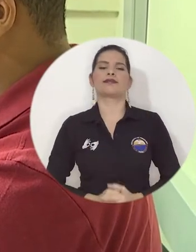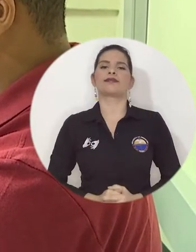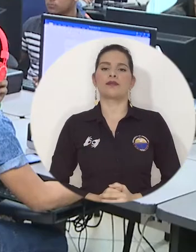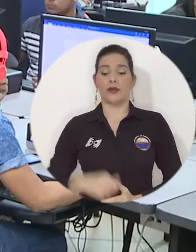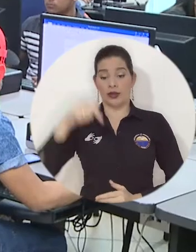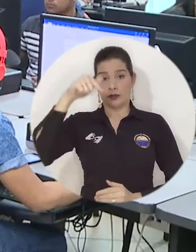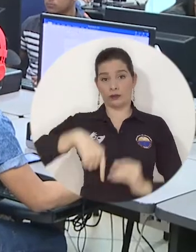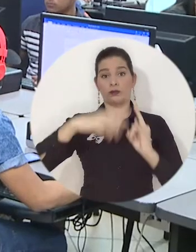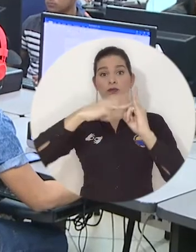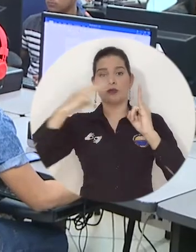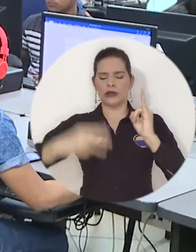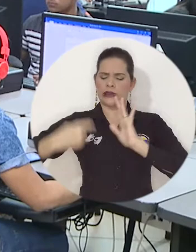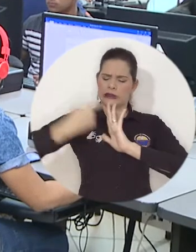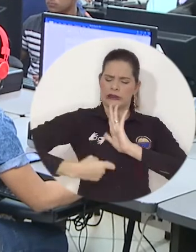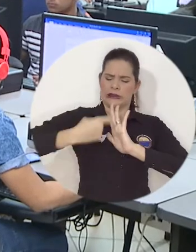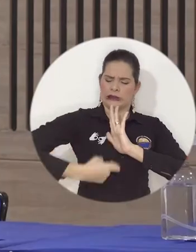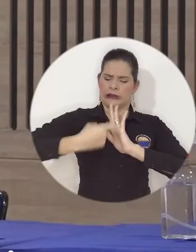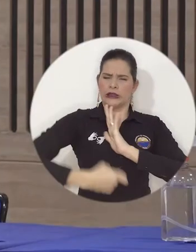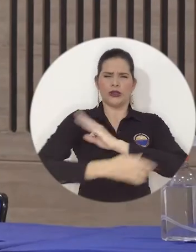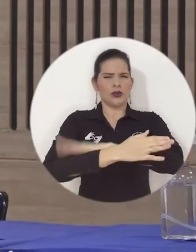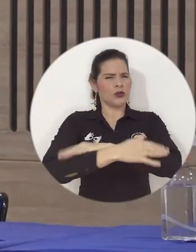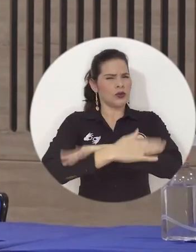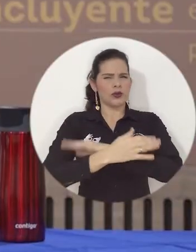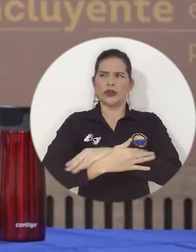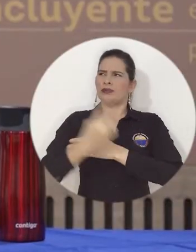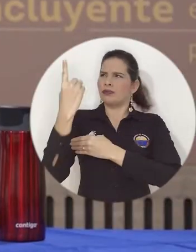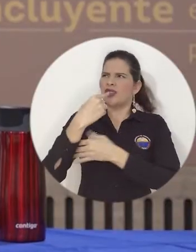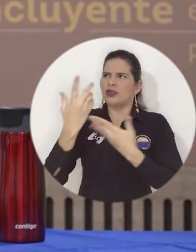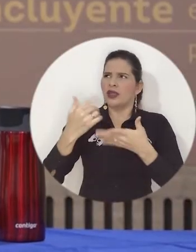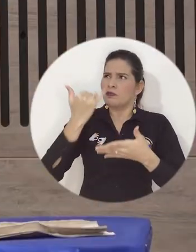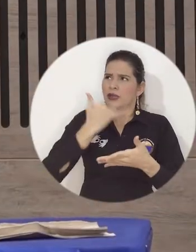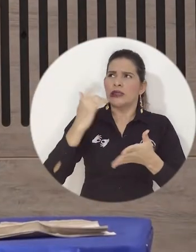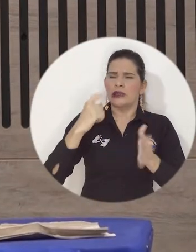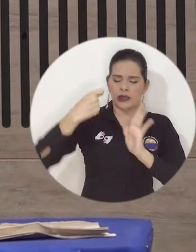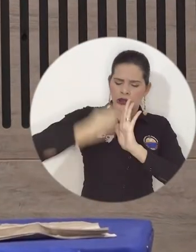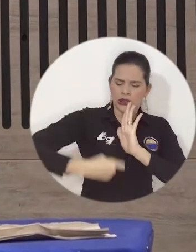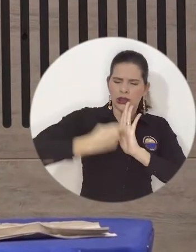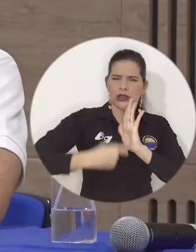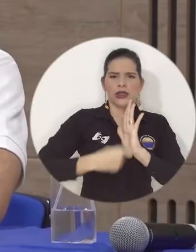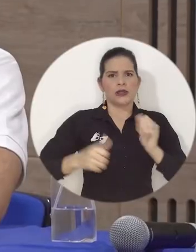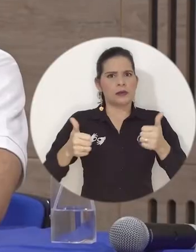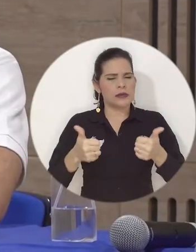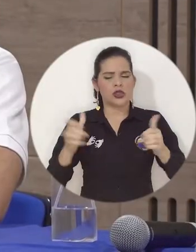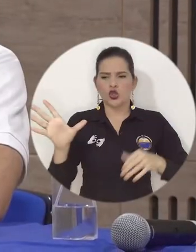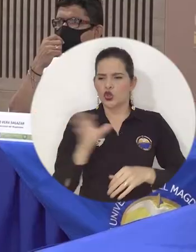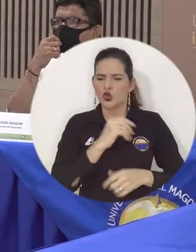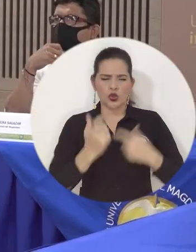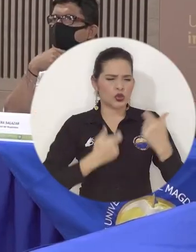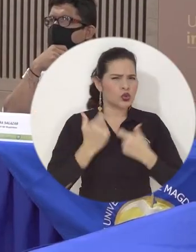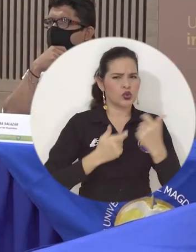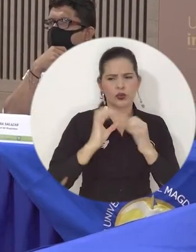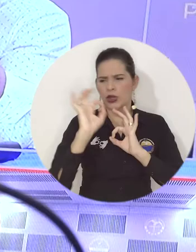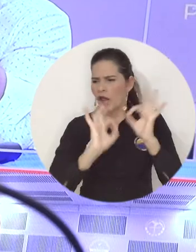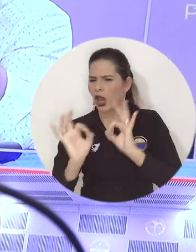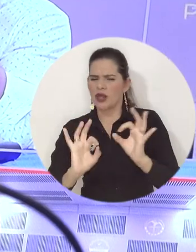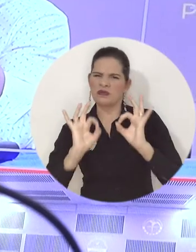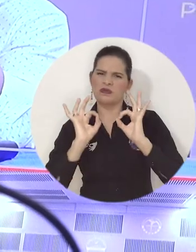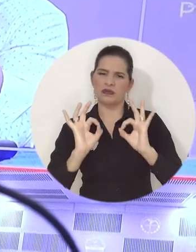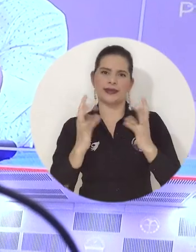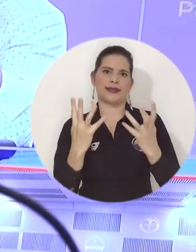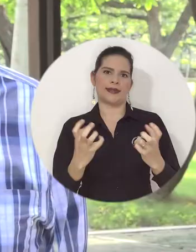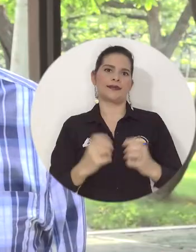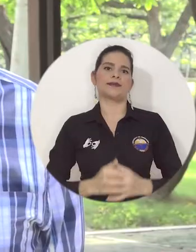trabajando arduamente en el proceso de autoevaluación, el liderazgo de las directivas universitarias y del comité técnico dispuesto para